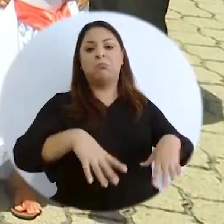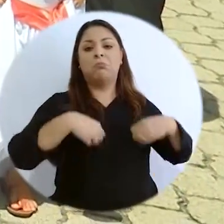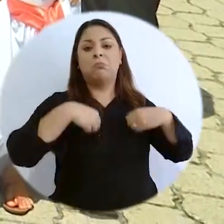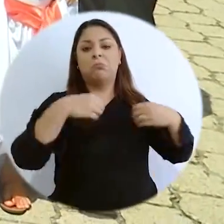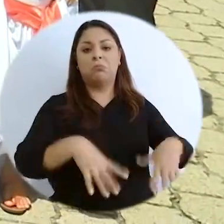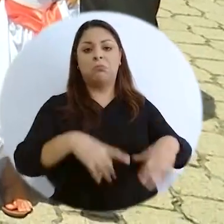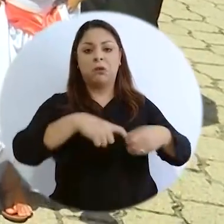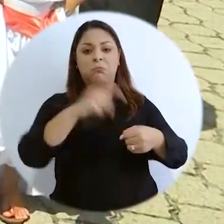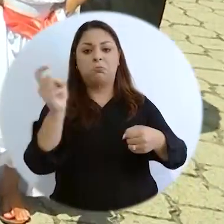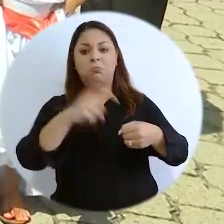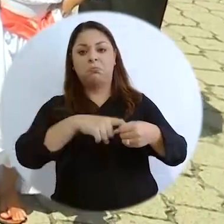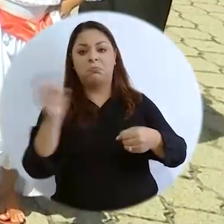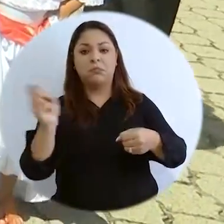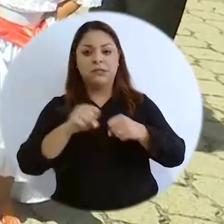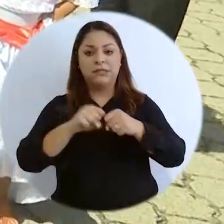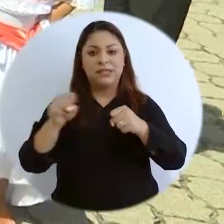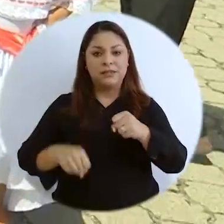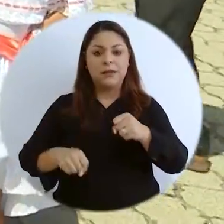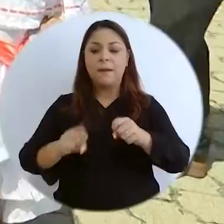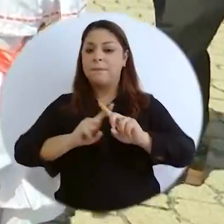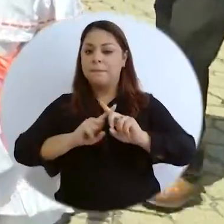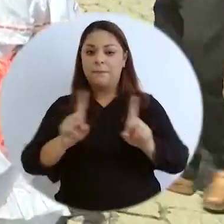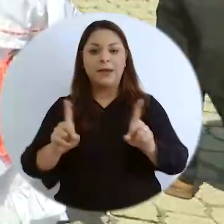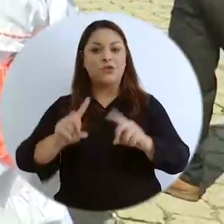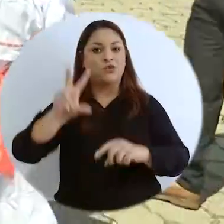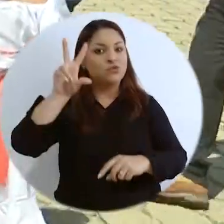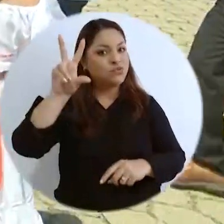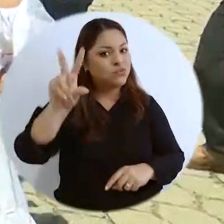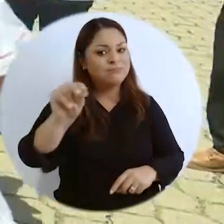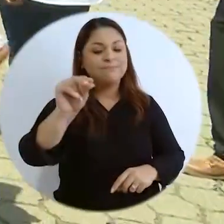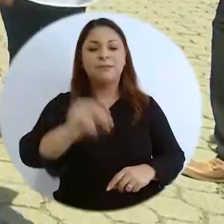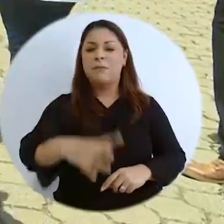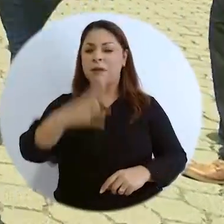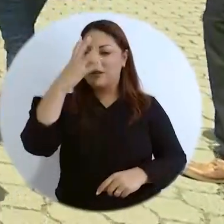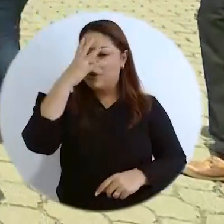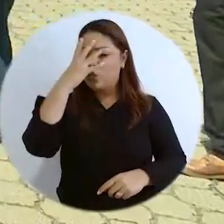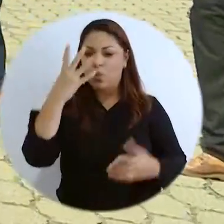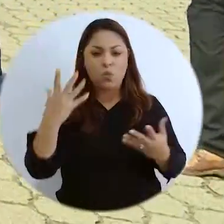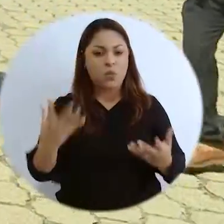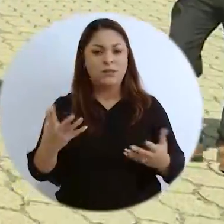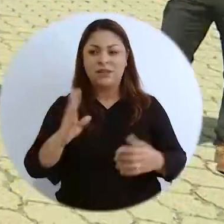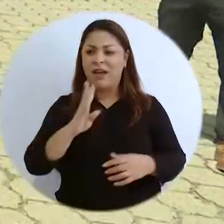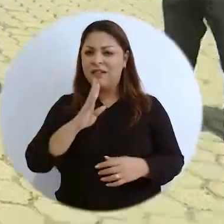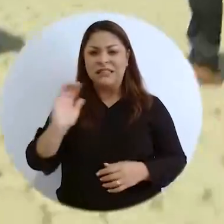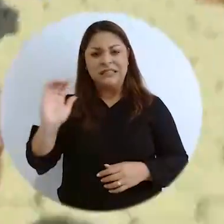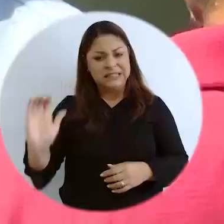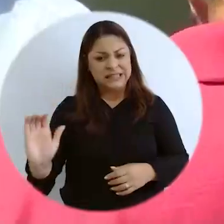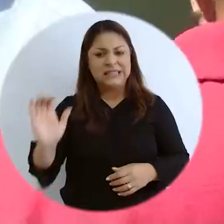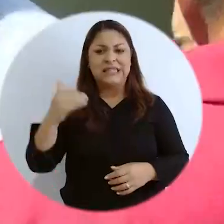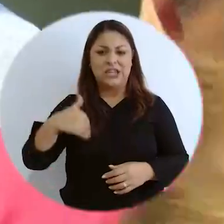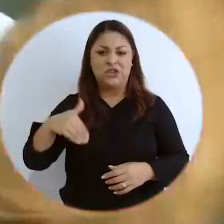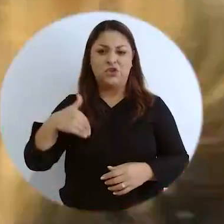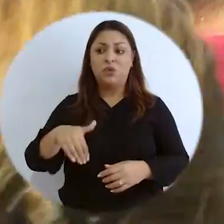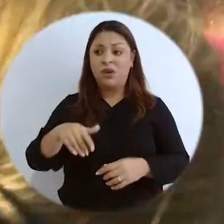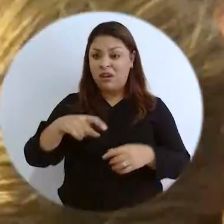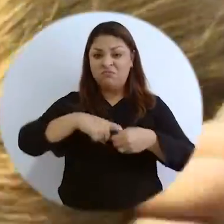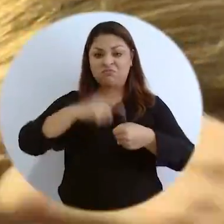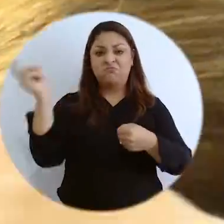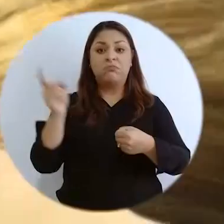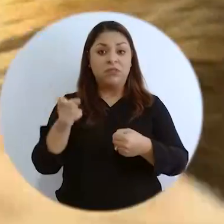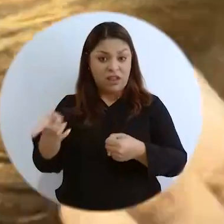desertores. Como desertores del sistema educativo. Gracias, Norman, que es absolutamente vergonzoso hablar de que un niño o una